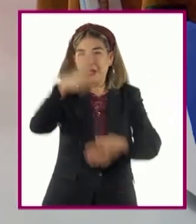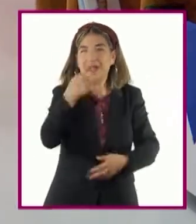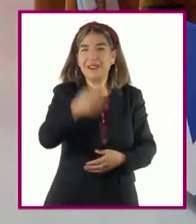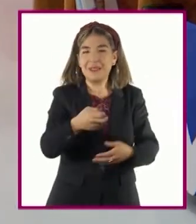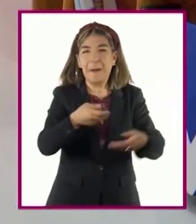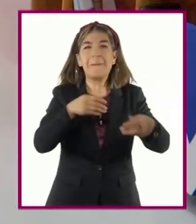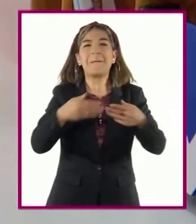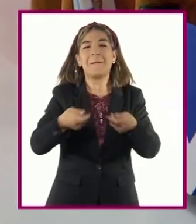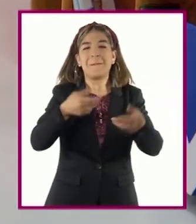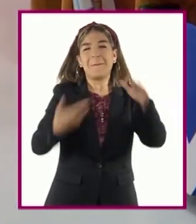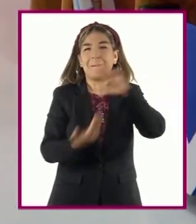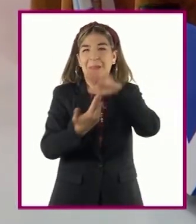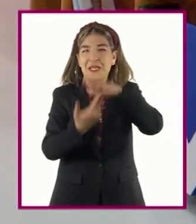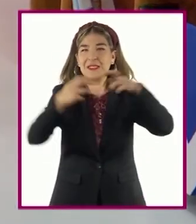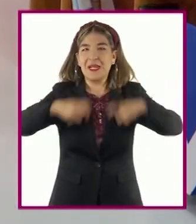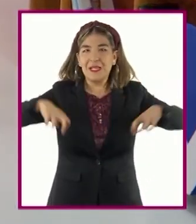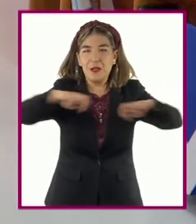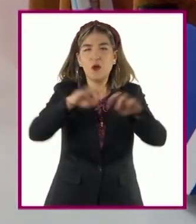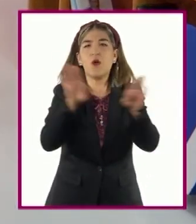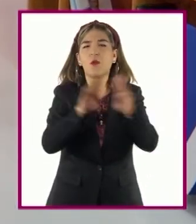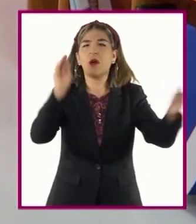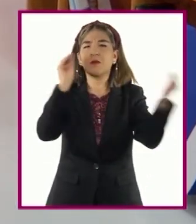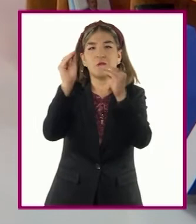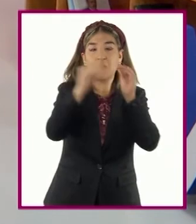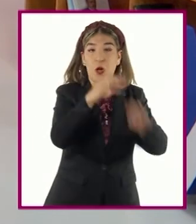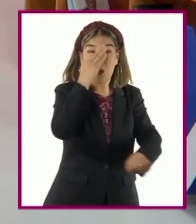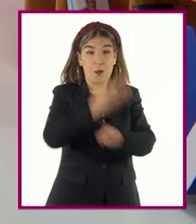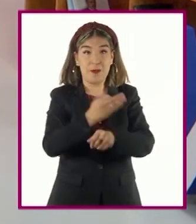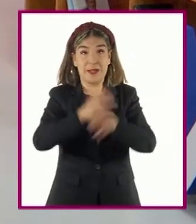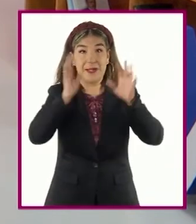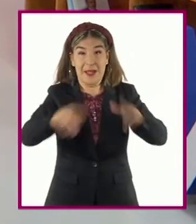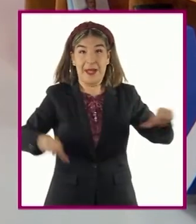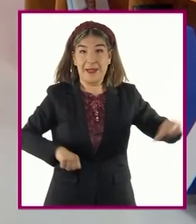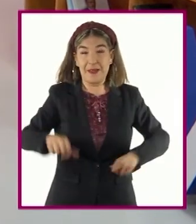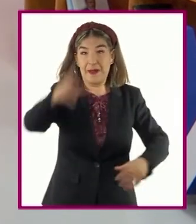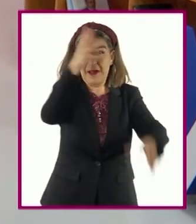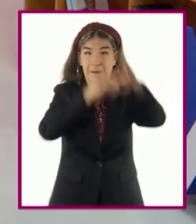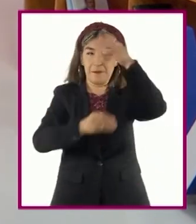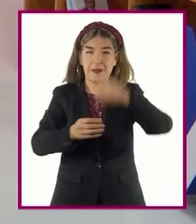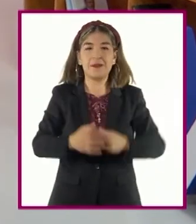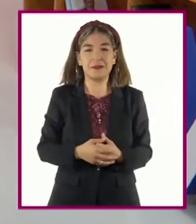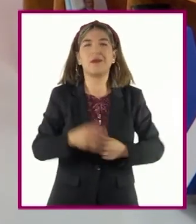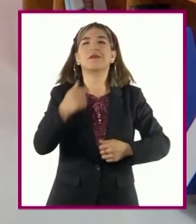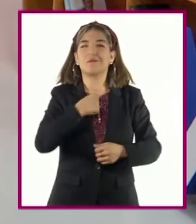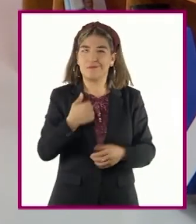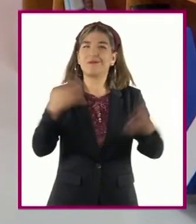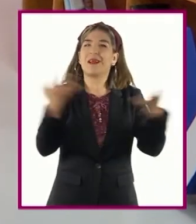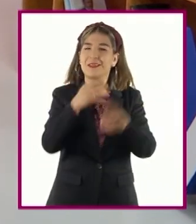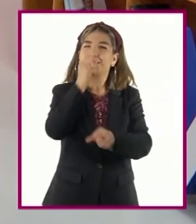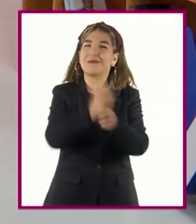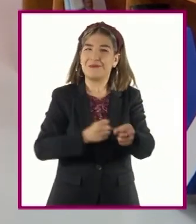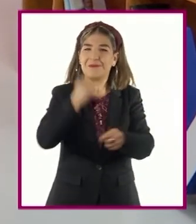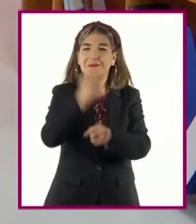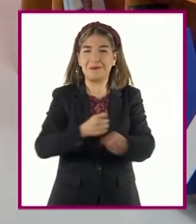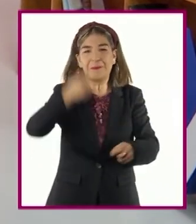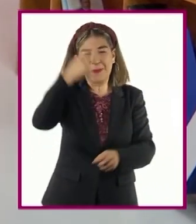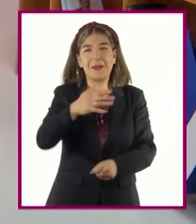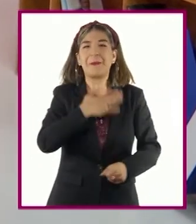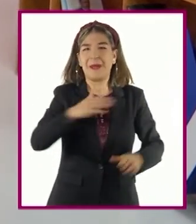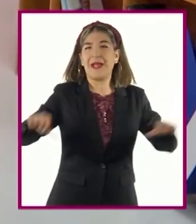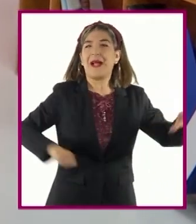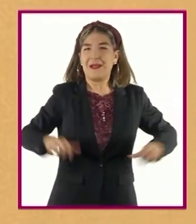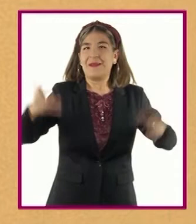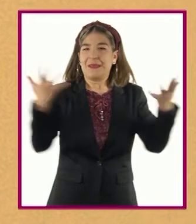mesa redonda. Y tomando en cuenta todo lo que ya trabajamos en esta sesión, me pondré a trabajar en ello para hacer mi